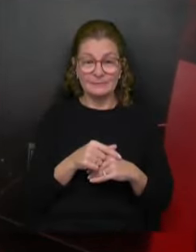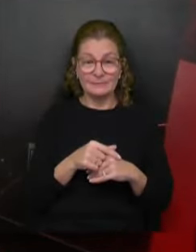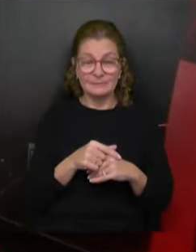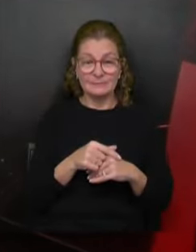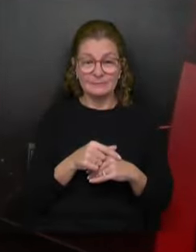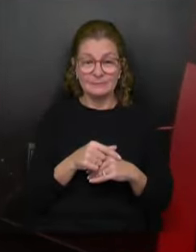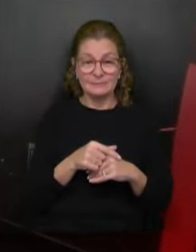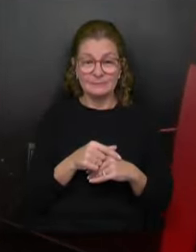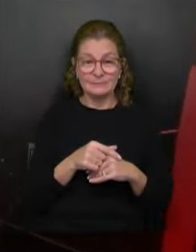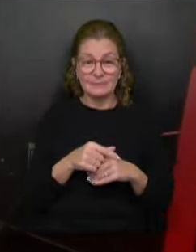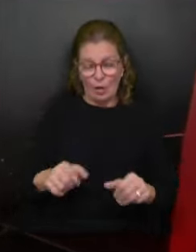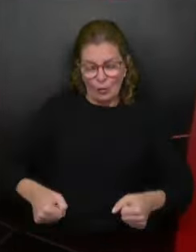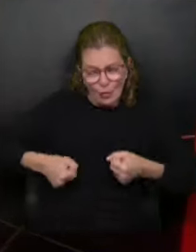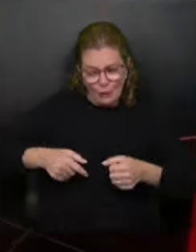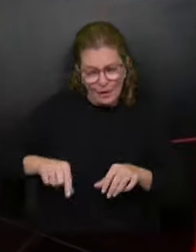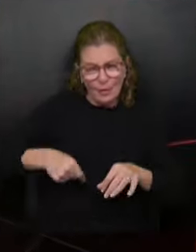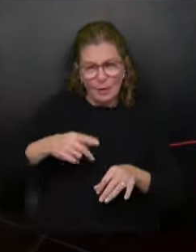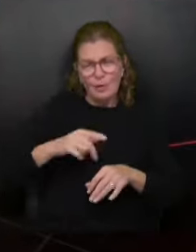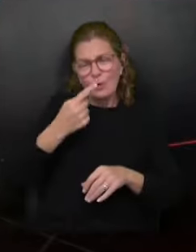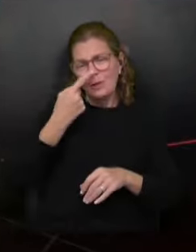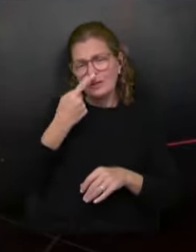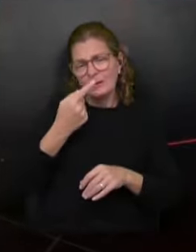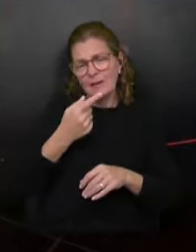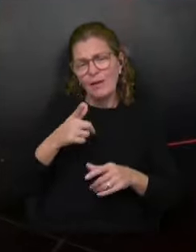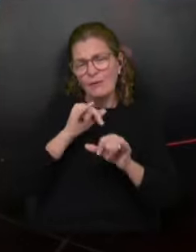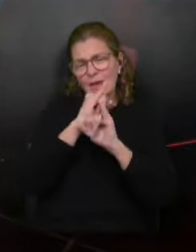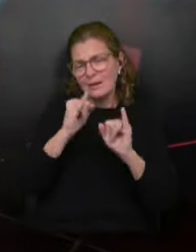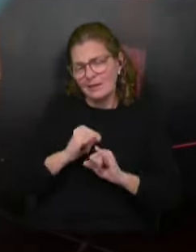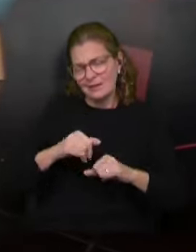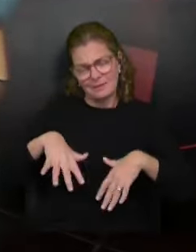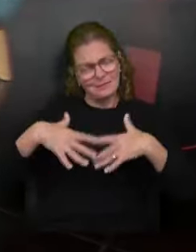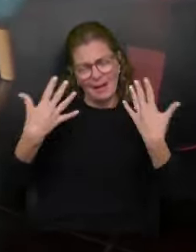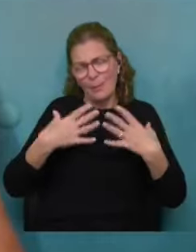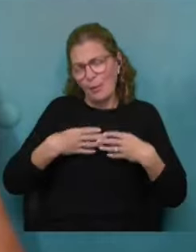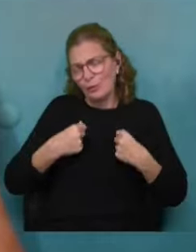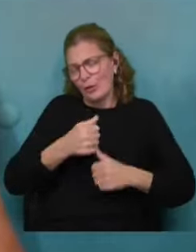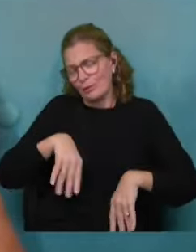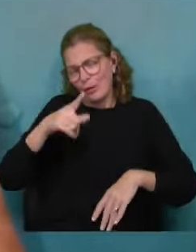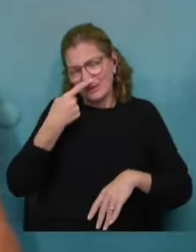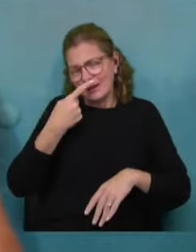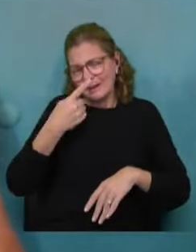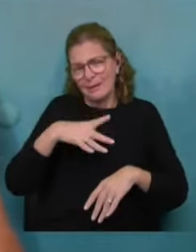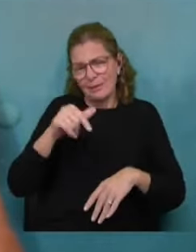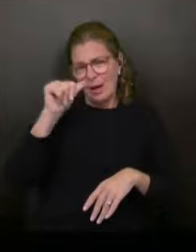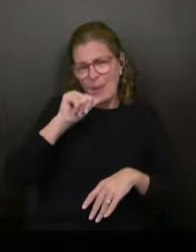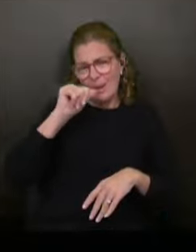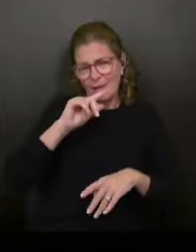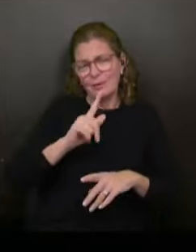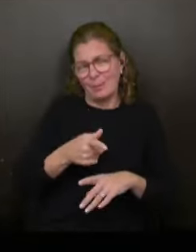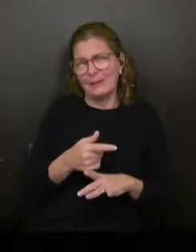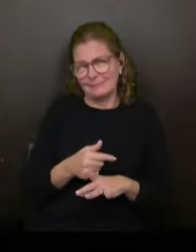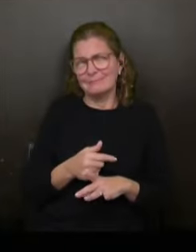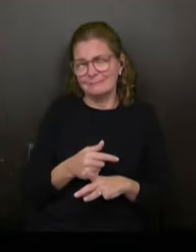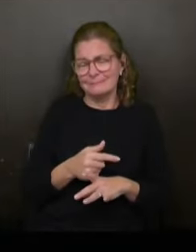Ni con sobre dormir. No, igual no importaba, porque era tal la felicidad y la emoción que... Y el pedo, bueno. También. Yo sí lo que